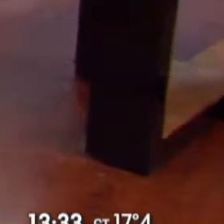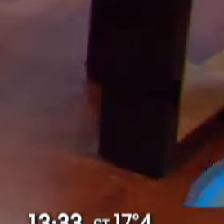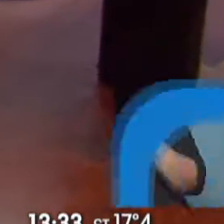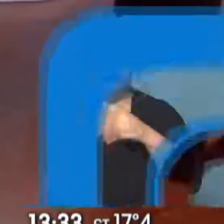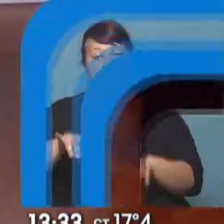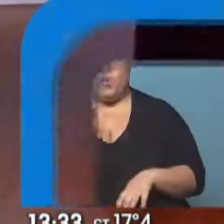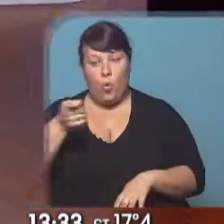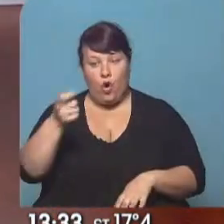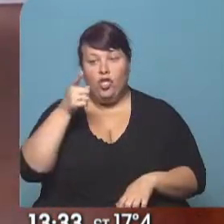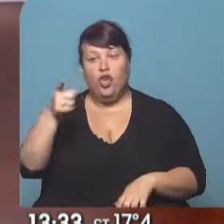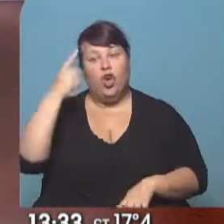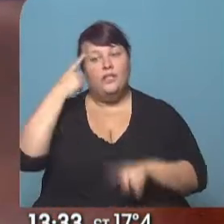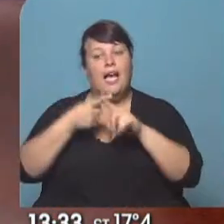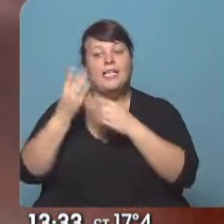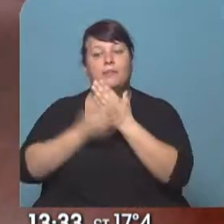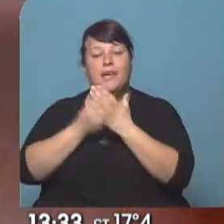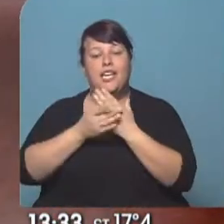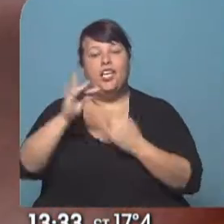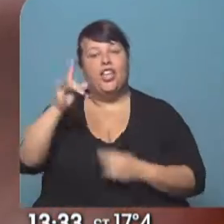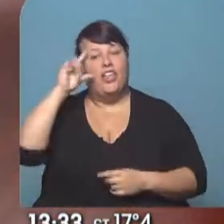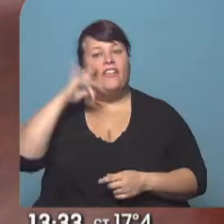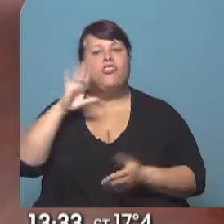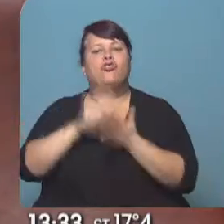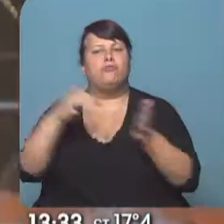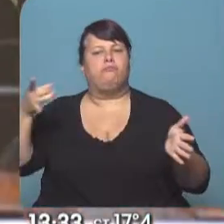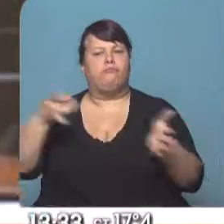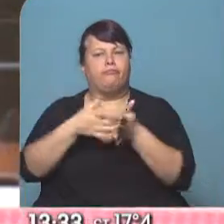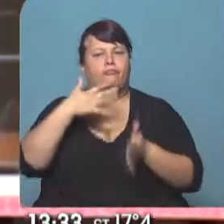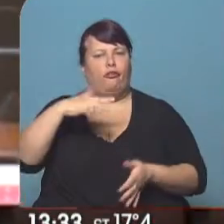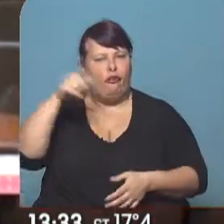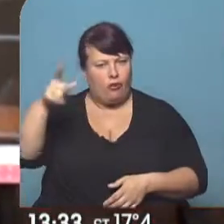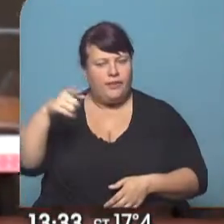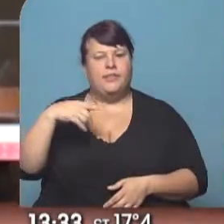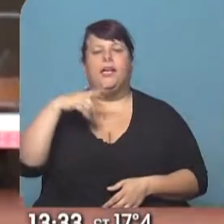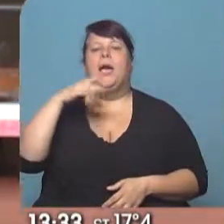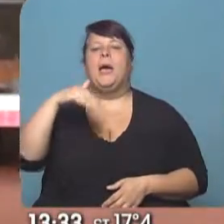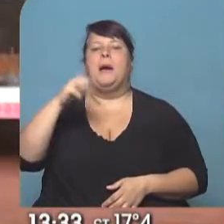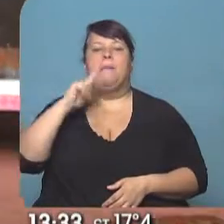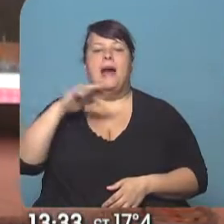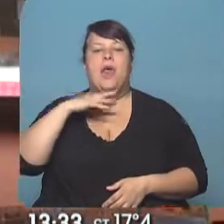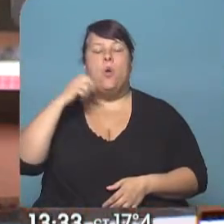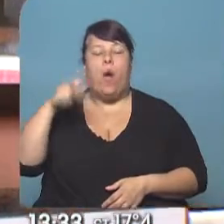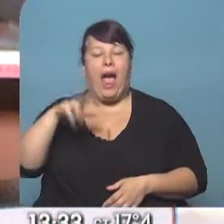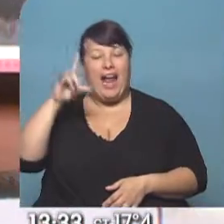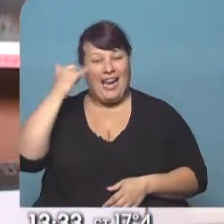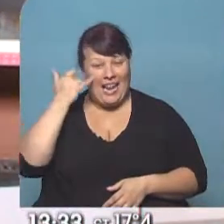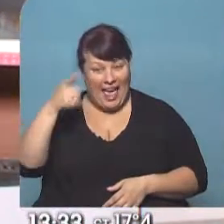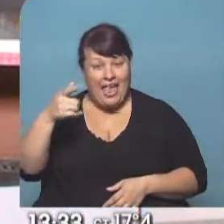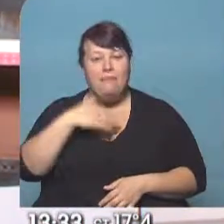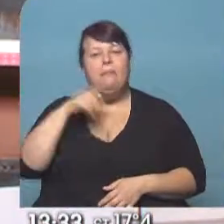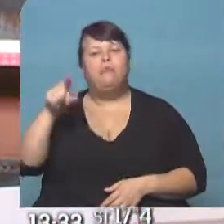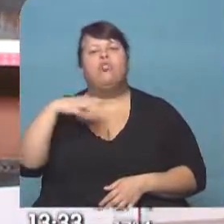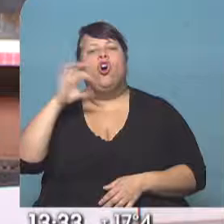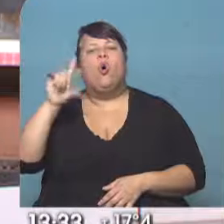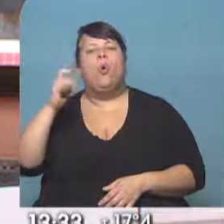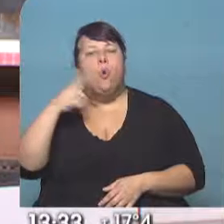Comenzó el juicio contra el exministro debido por la tragedia de 11. María Luján Rey, la mamá de Lucas, una de